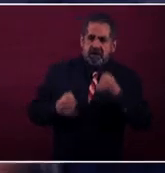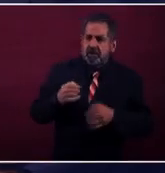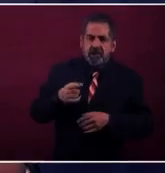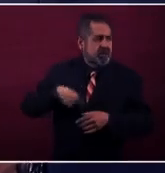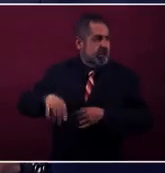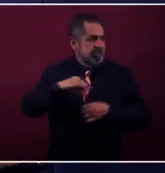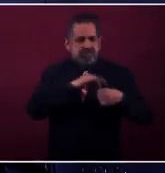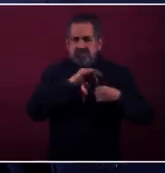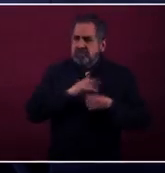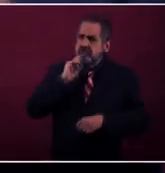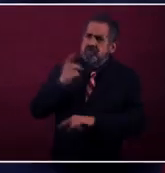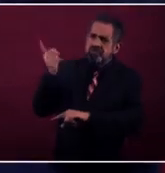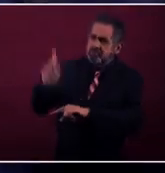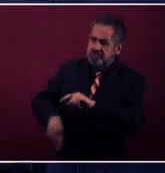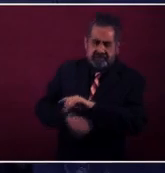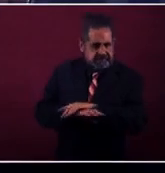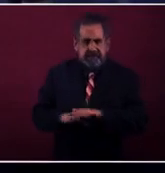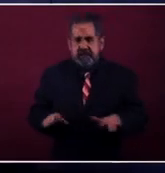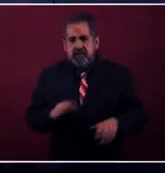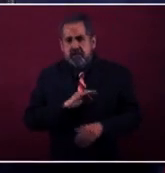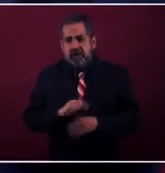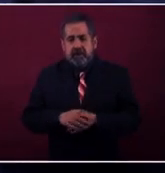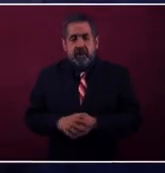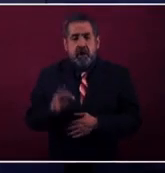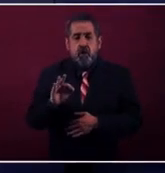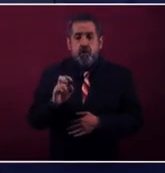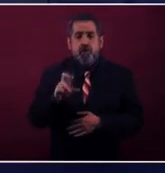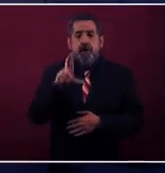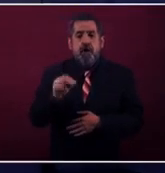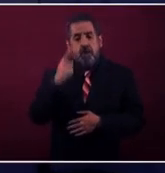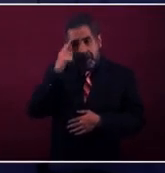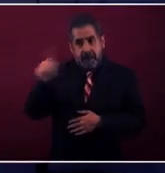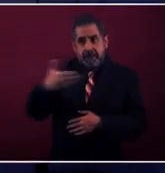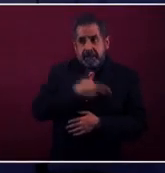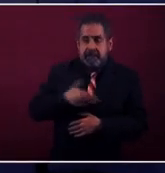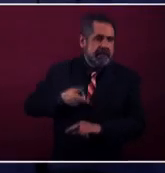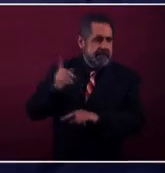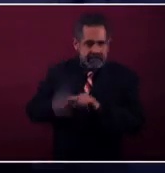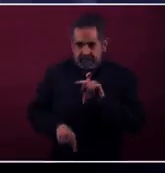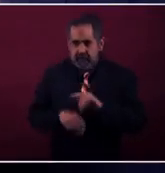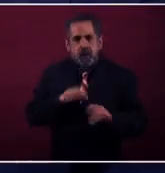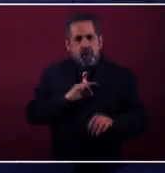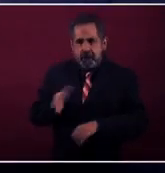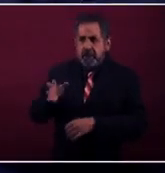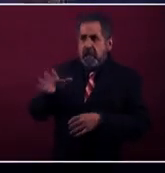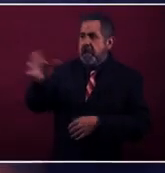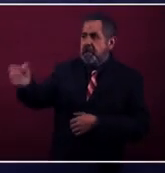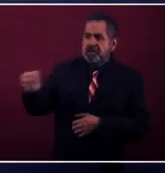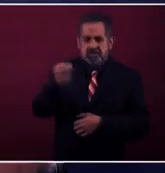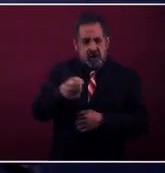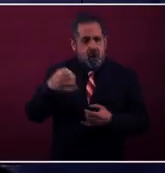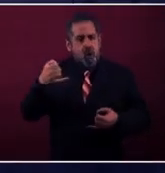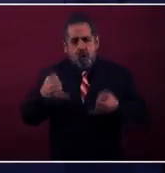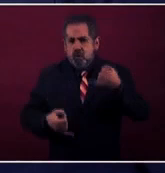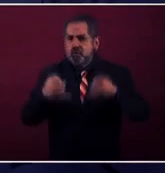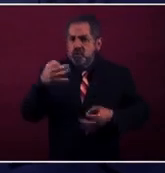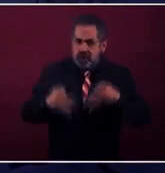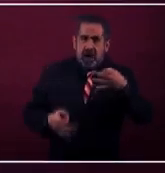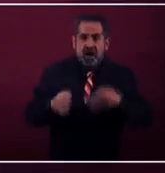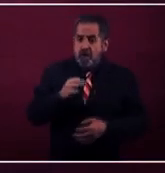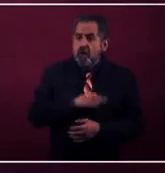del mandato, ya se quitó el fuero al presidente, se puede juzgar por cualquier delito.